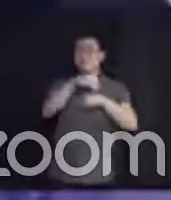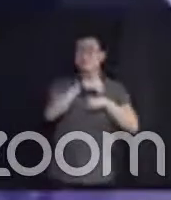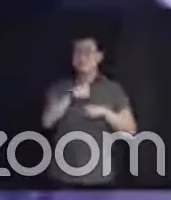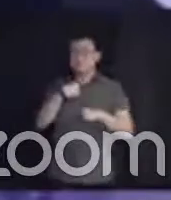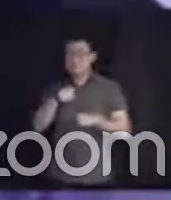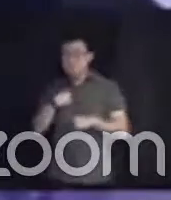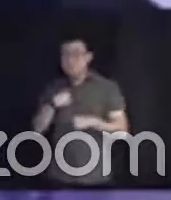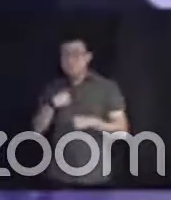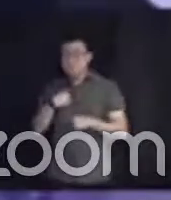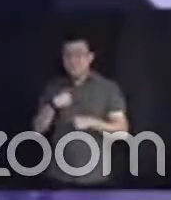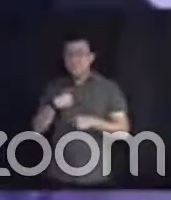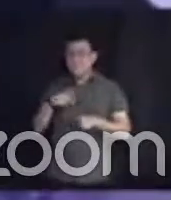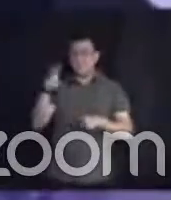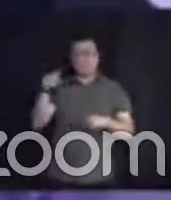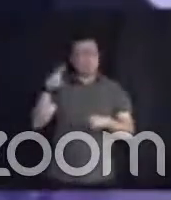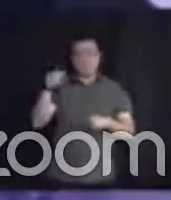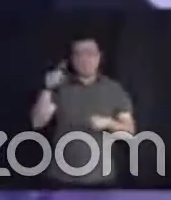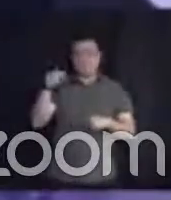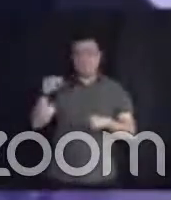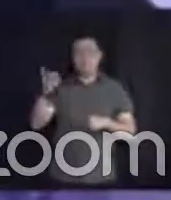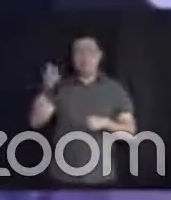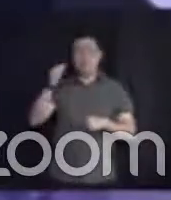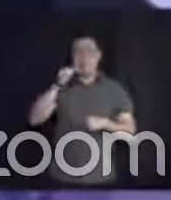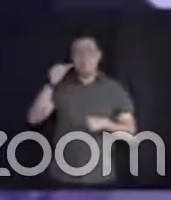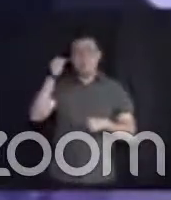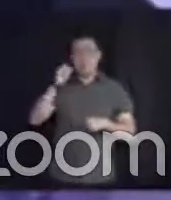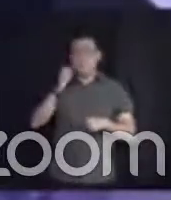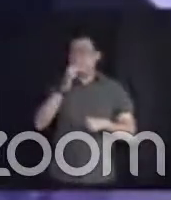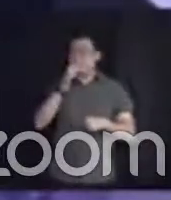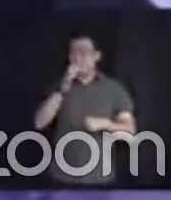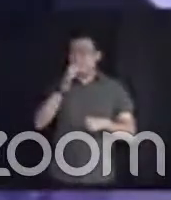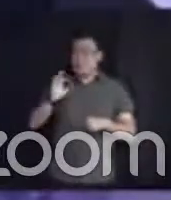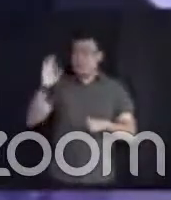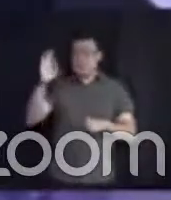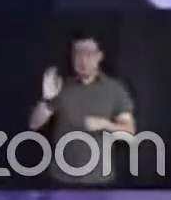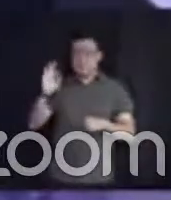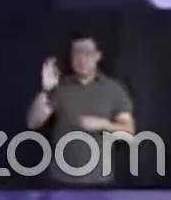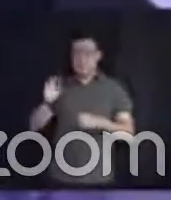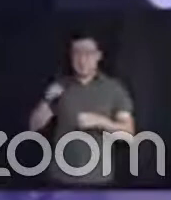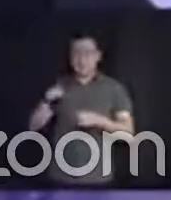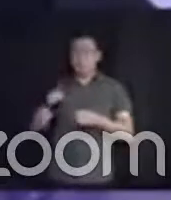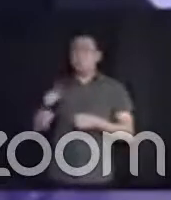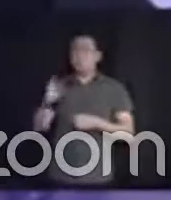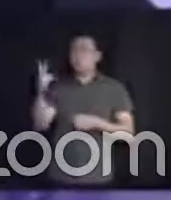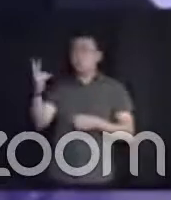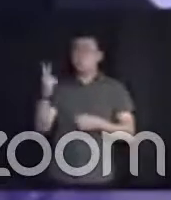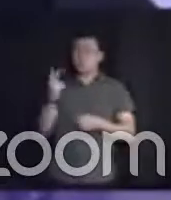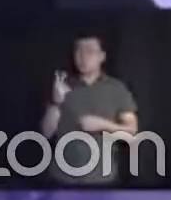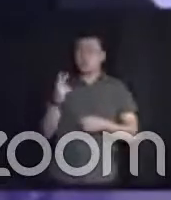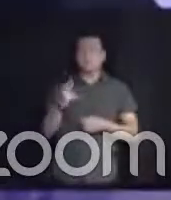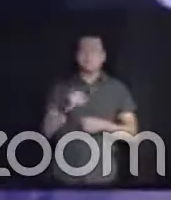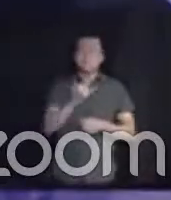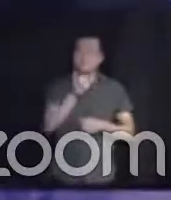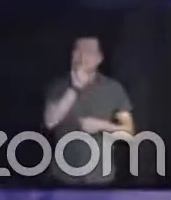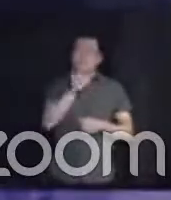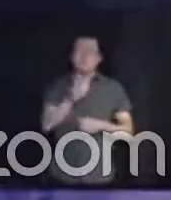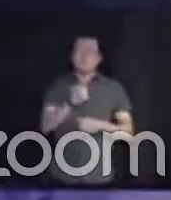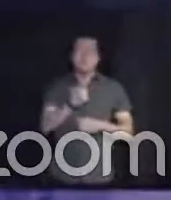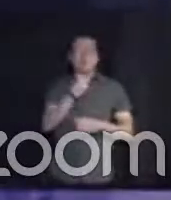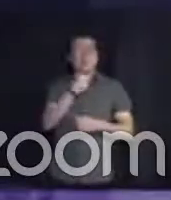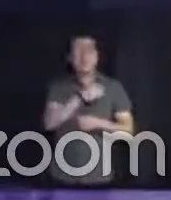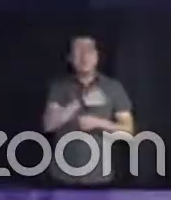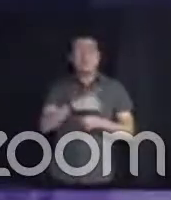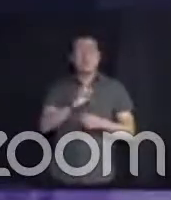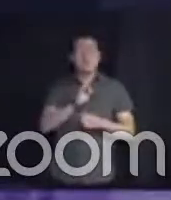no me cuenten cuentos. Hay gente aquí en la cena de calificados, se me acercaron un par de empresarias diciéndome que habían perdido a un ser